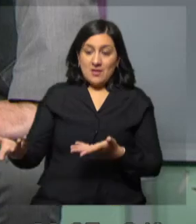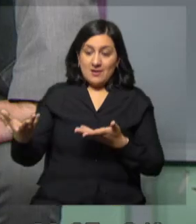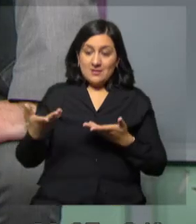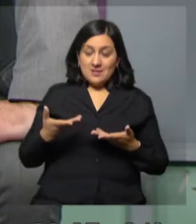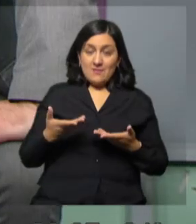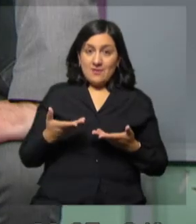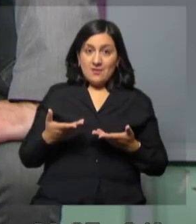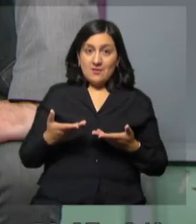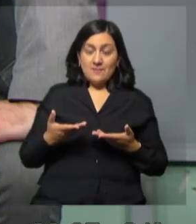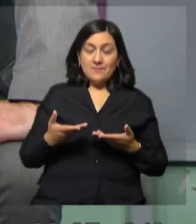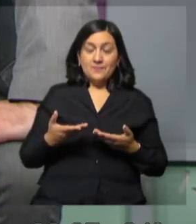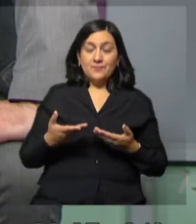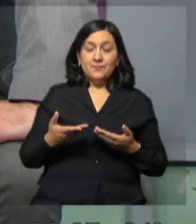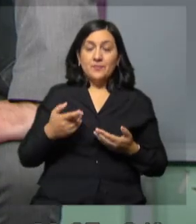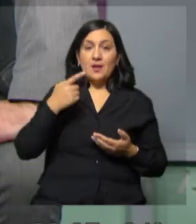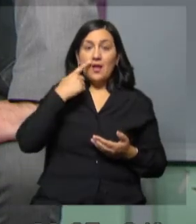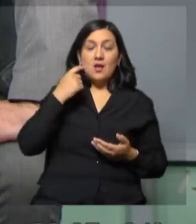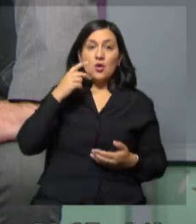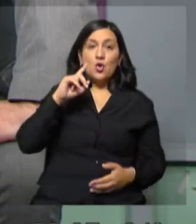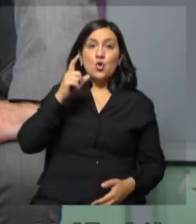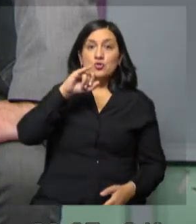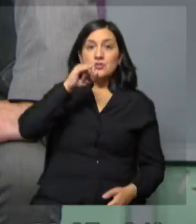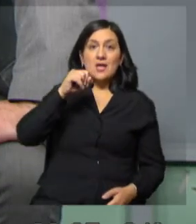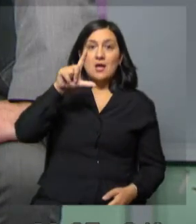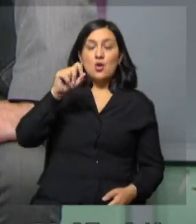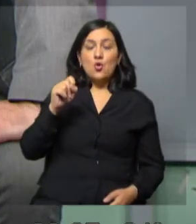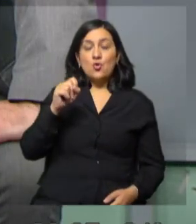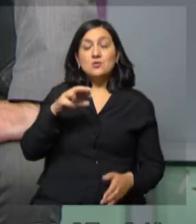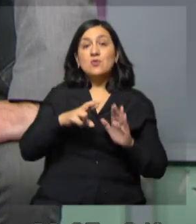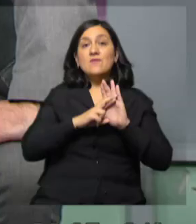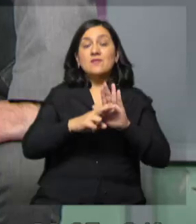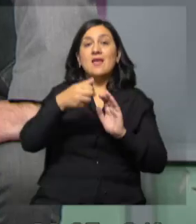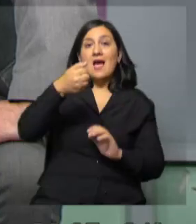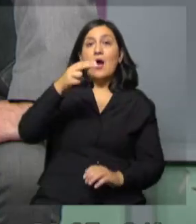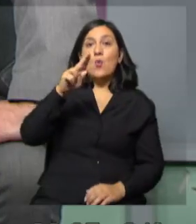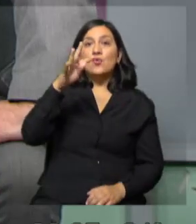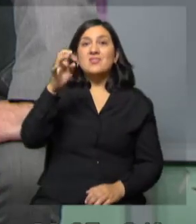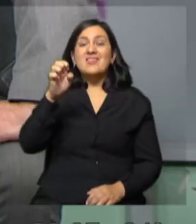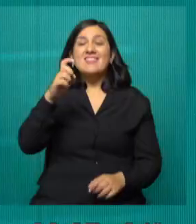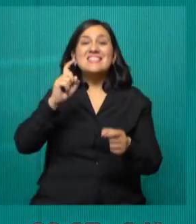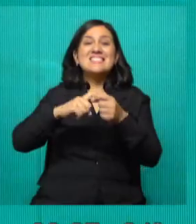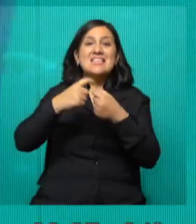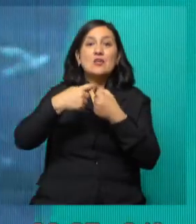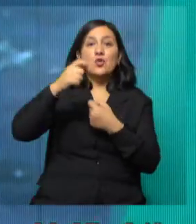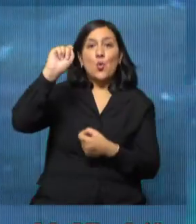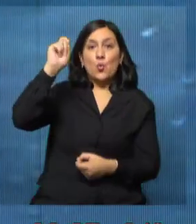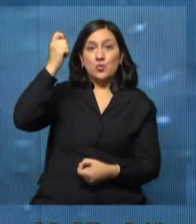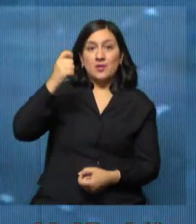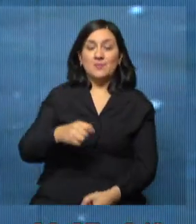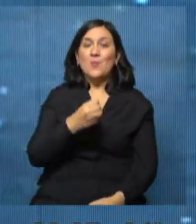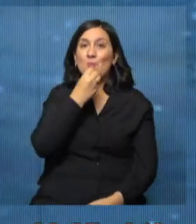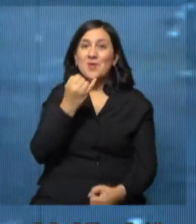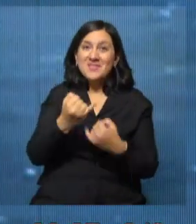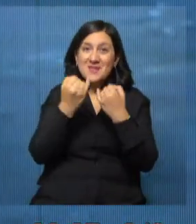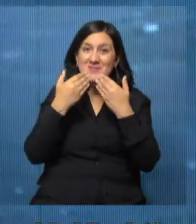A partir de este momento, al señor Gonzalo Castelgrande, que es uno de los referentes de AUTE, del sindicato de UTE. ¿Cómo le va? Buen día, bienvenido. Bueno, buen día, buen día.